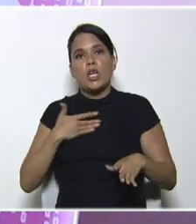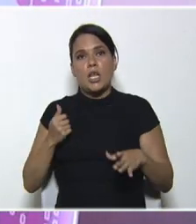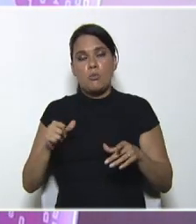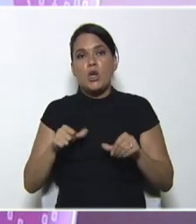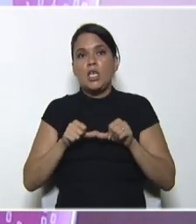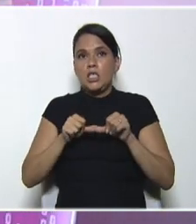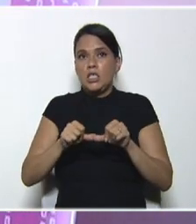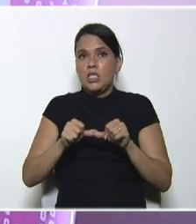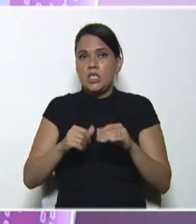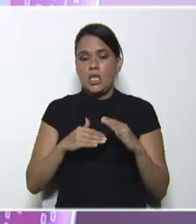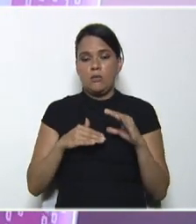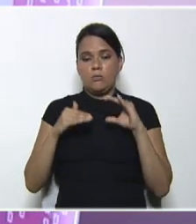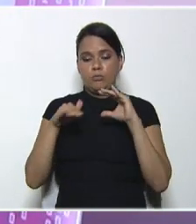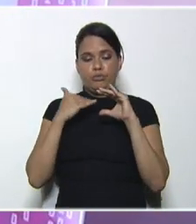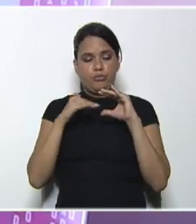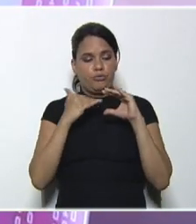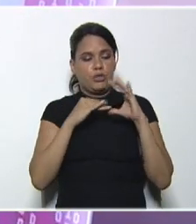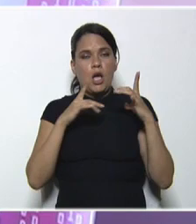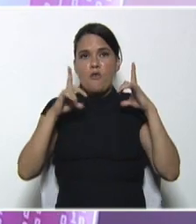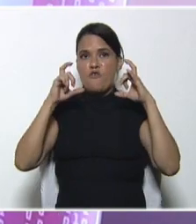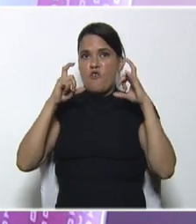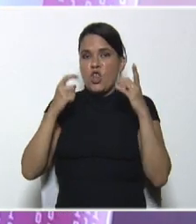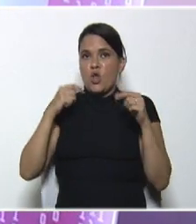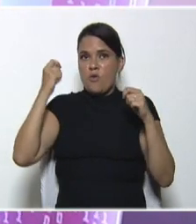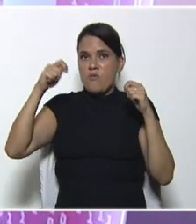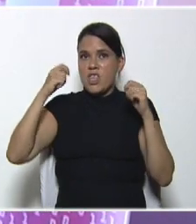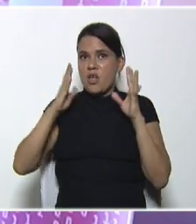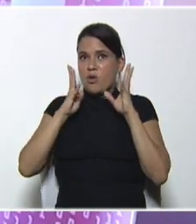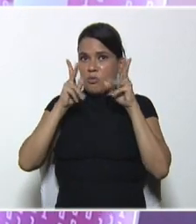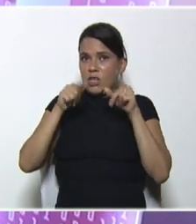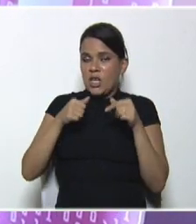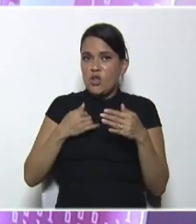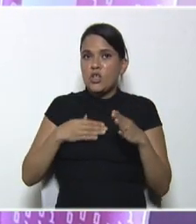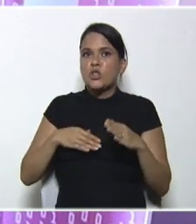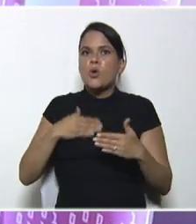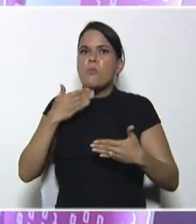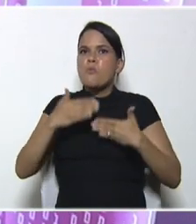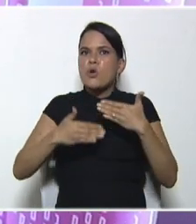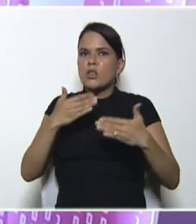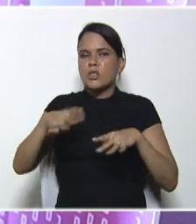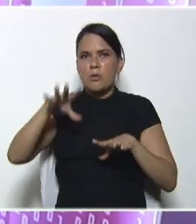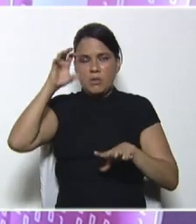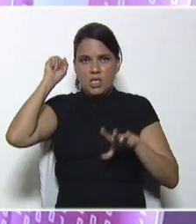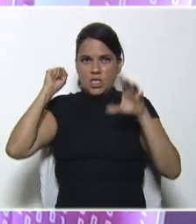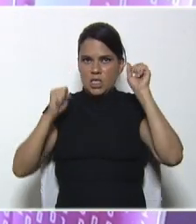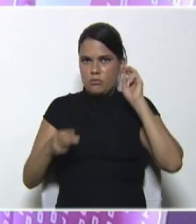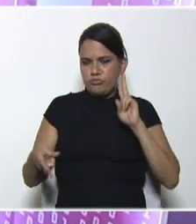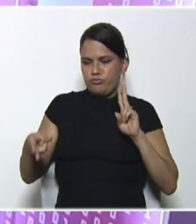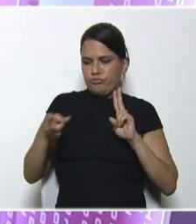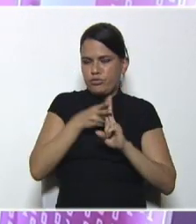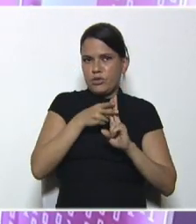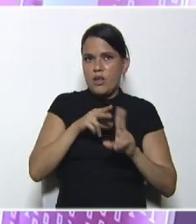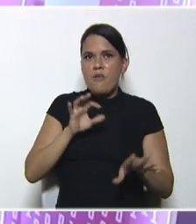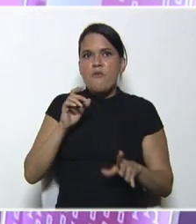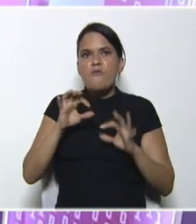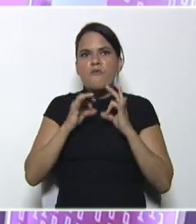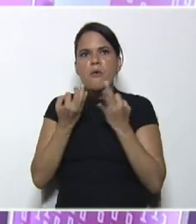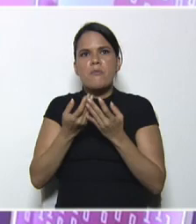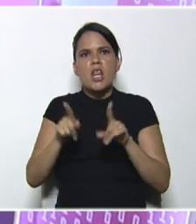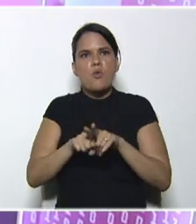subiendo fotografías, videos y comentarios de sus procesos de aprendizaje con la etiqueta Cada Familia Una Escuela en Twitter,